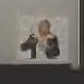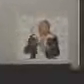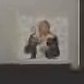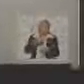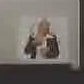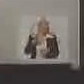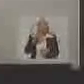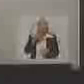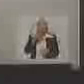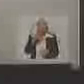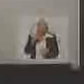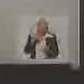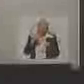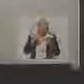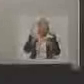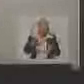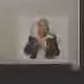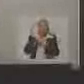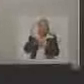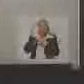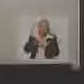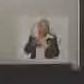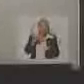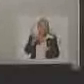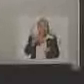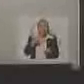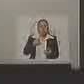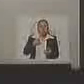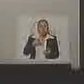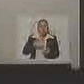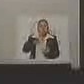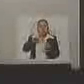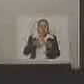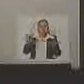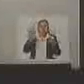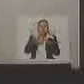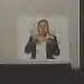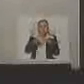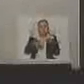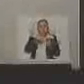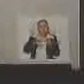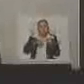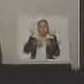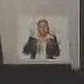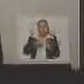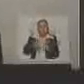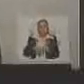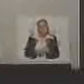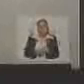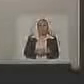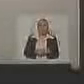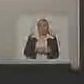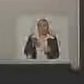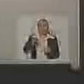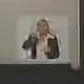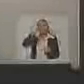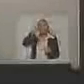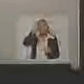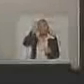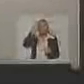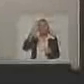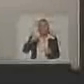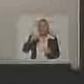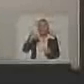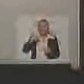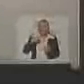insumos elementales para eso. El deporte también será materia de nuestra administración y recordarles que